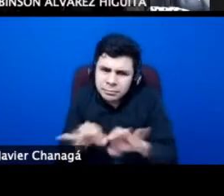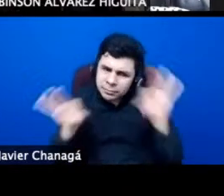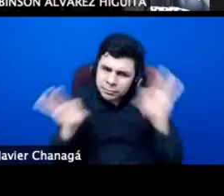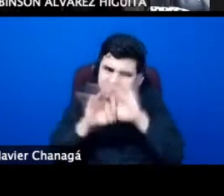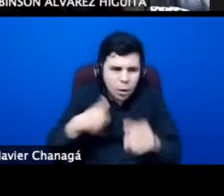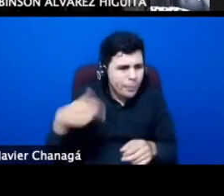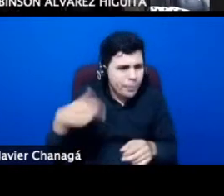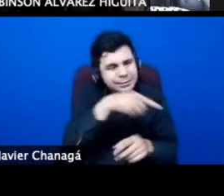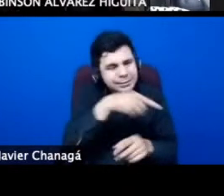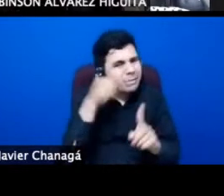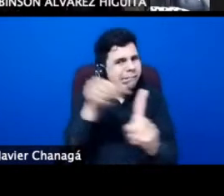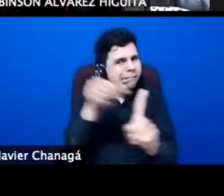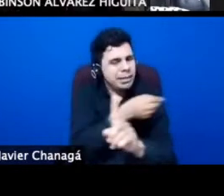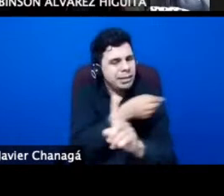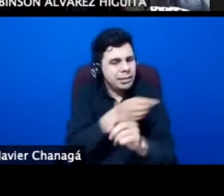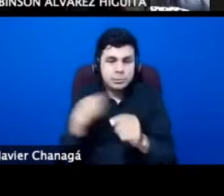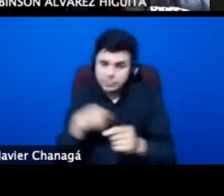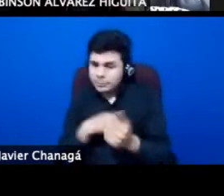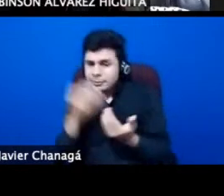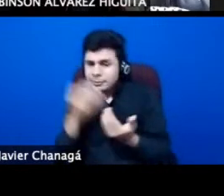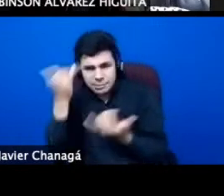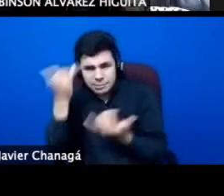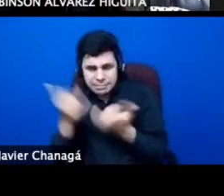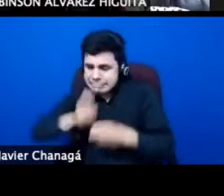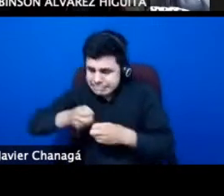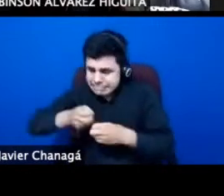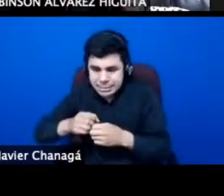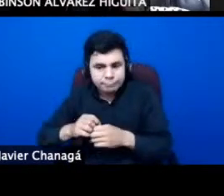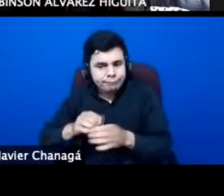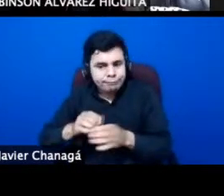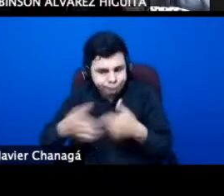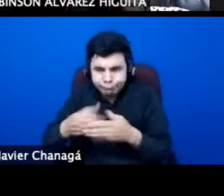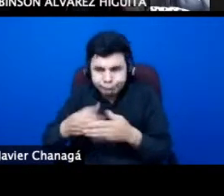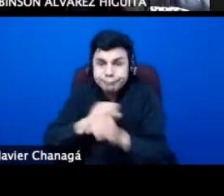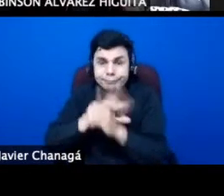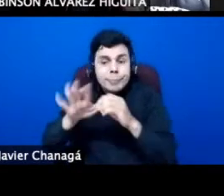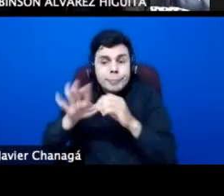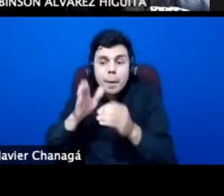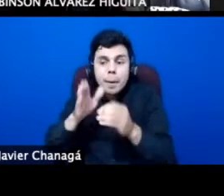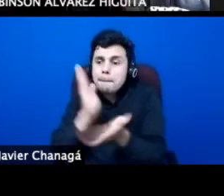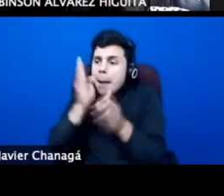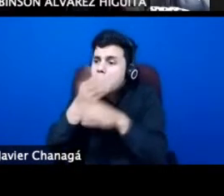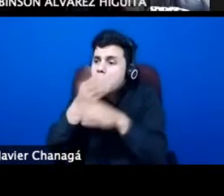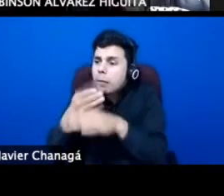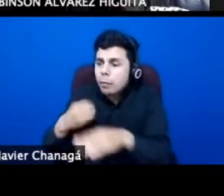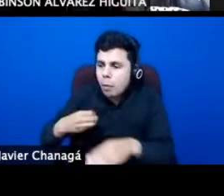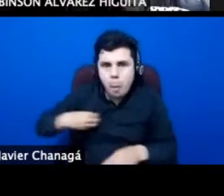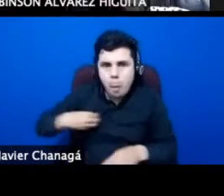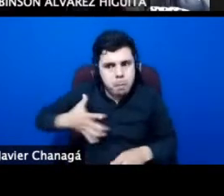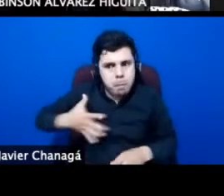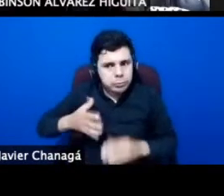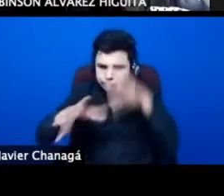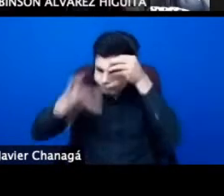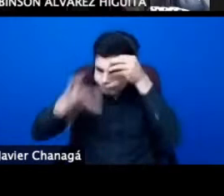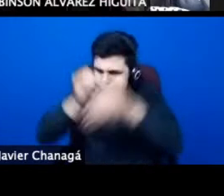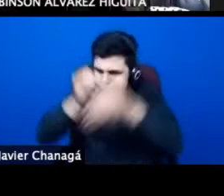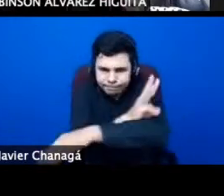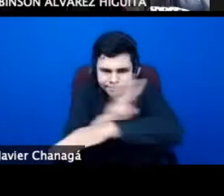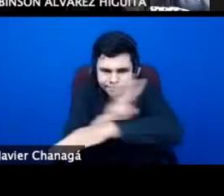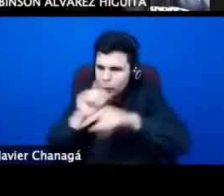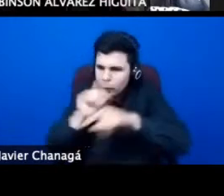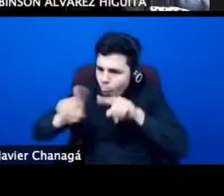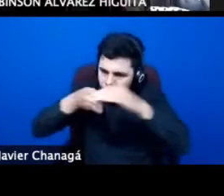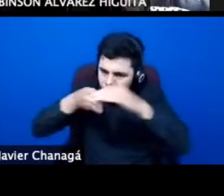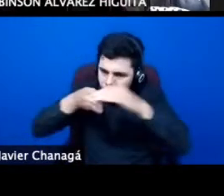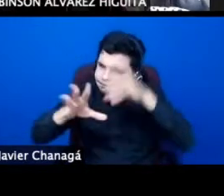muy acelerada, pero como de ir aprendiendo sobre estas nuevas alternativas o plataformas. And then, as you know, as